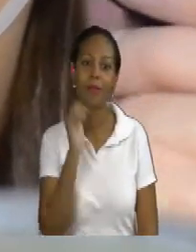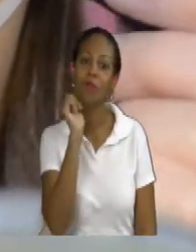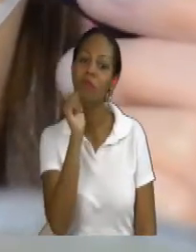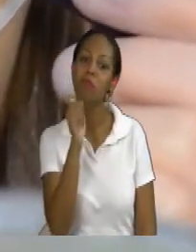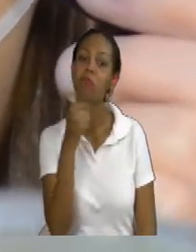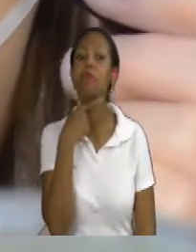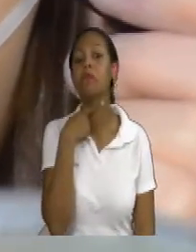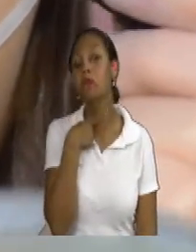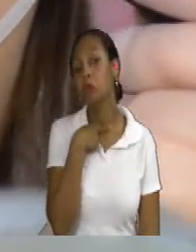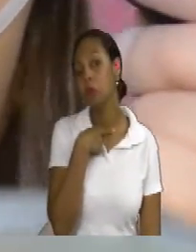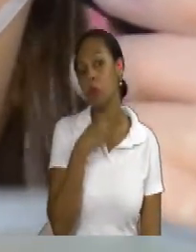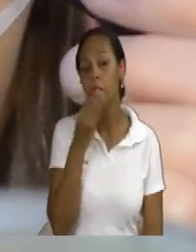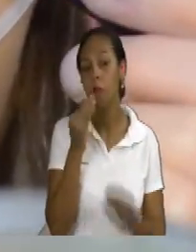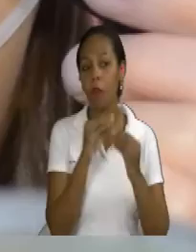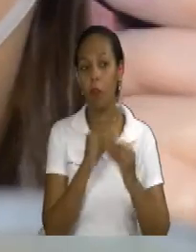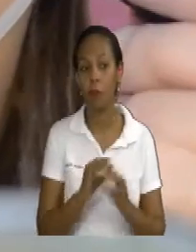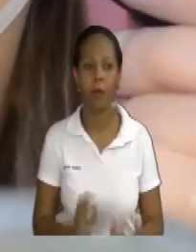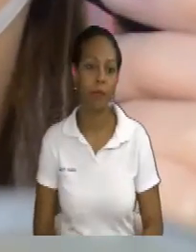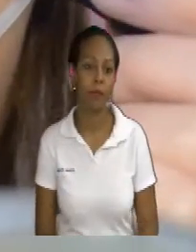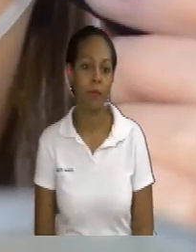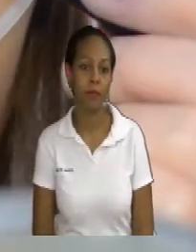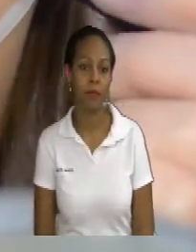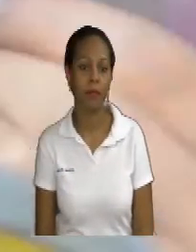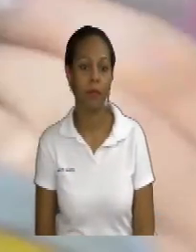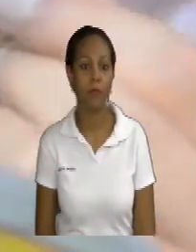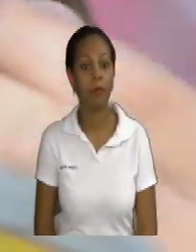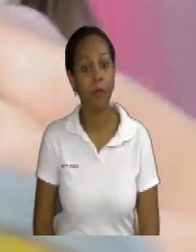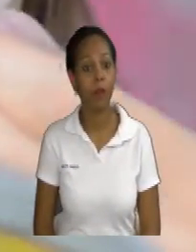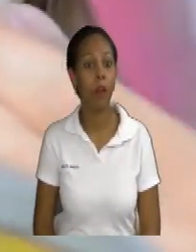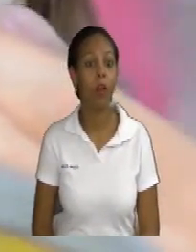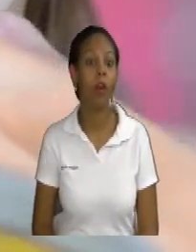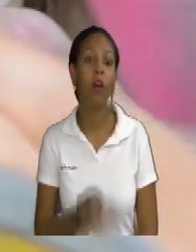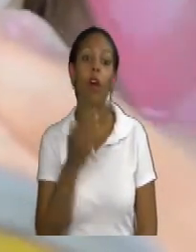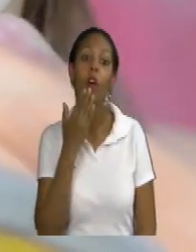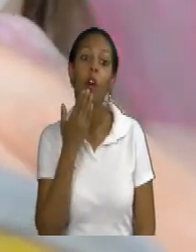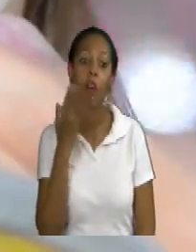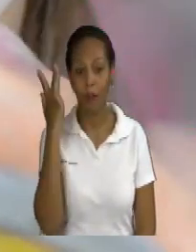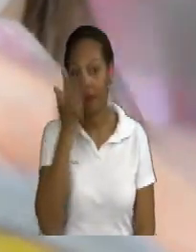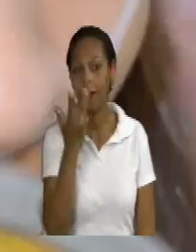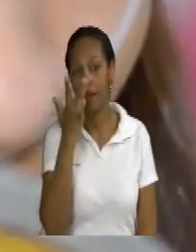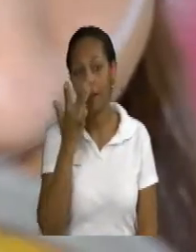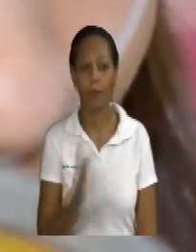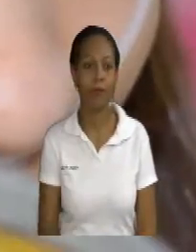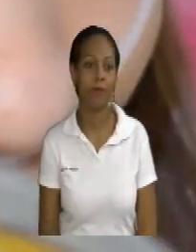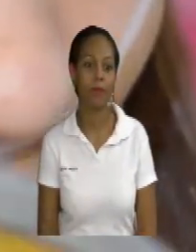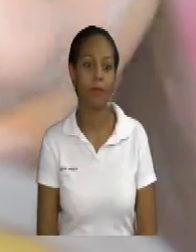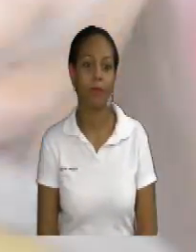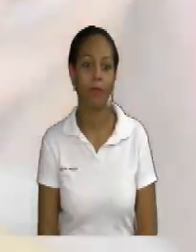preferencia. Solo debes asegurarte que sea de color negro.